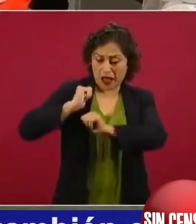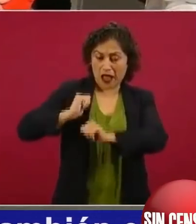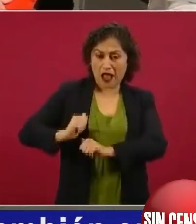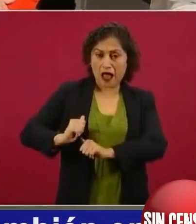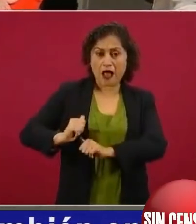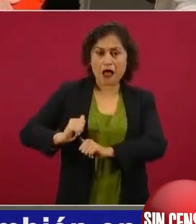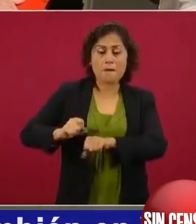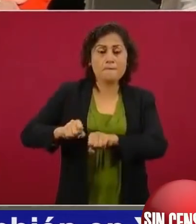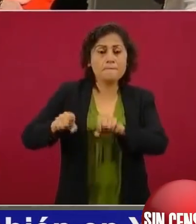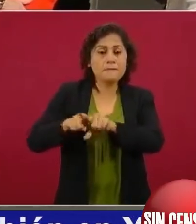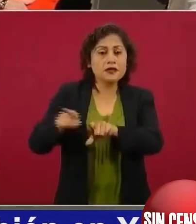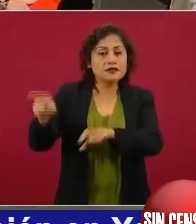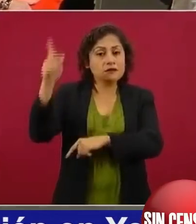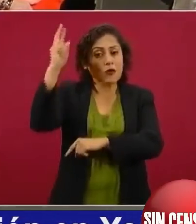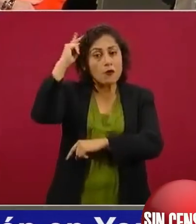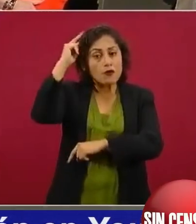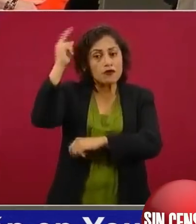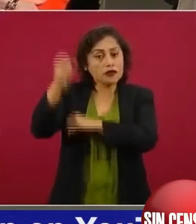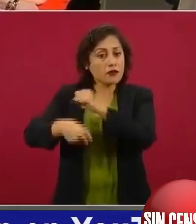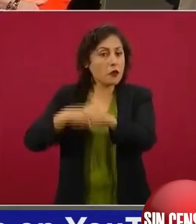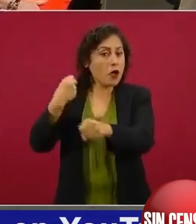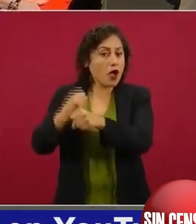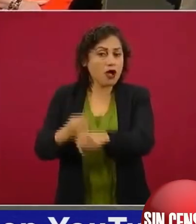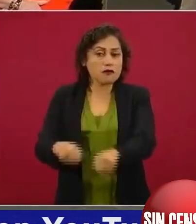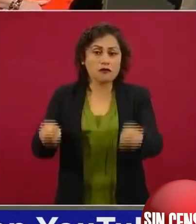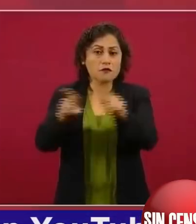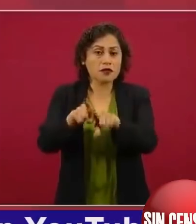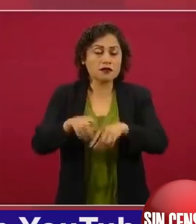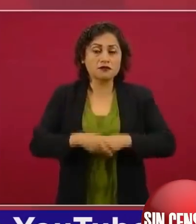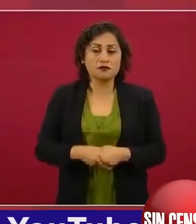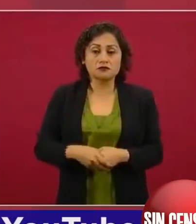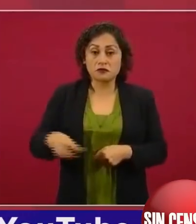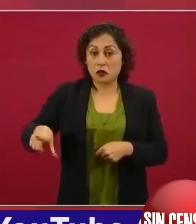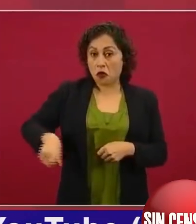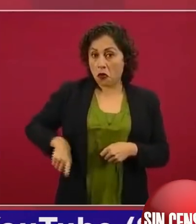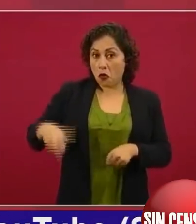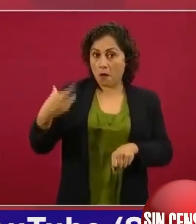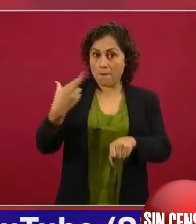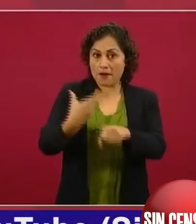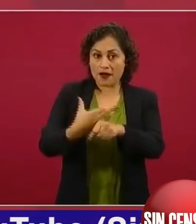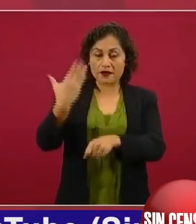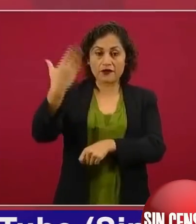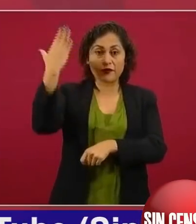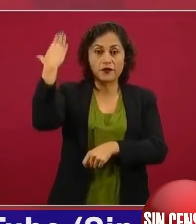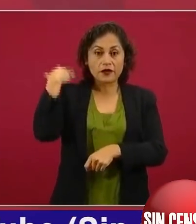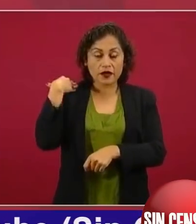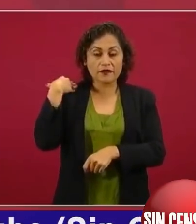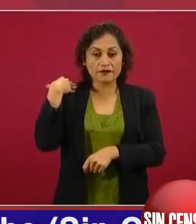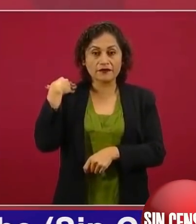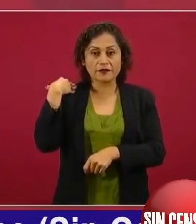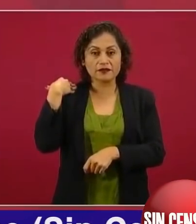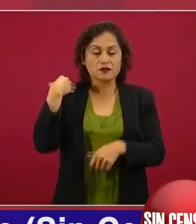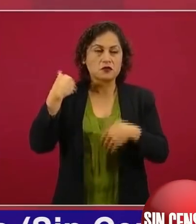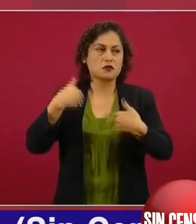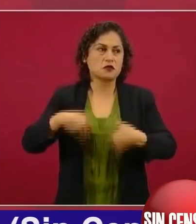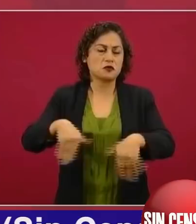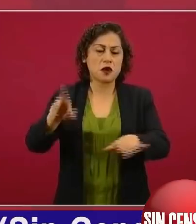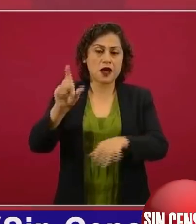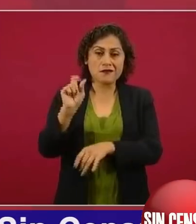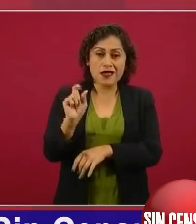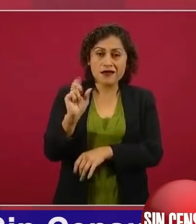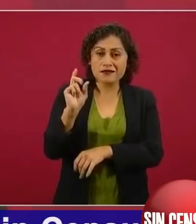que él tardó como presidente, gobernadores que tardaron 20, 30